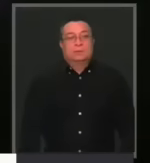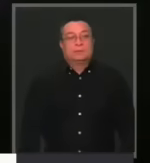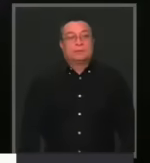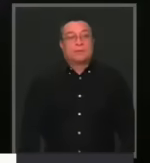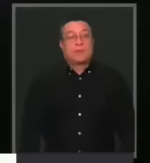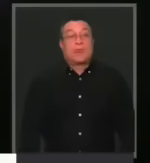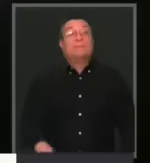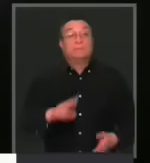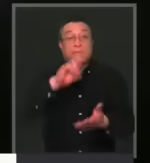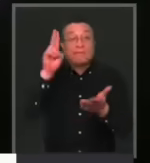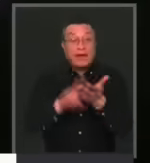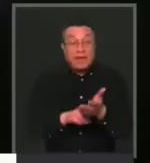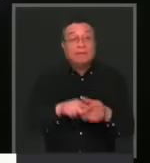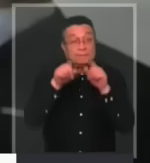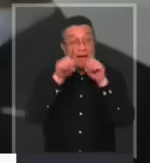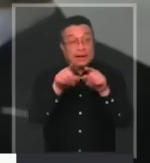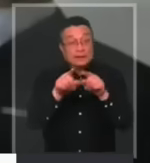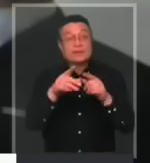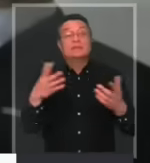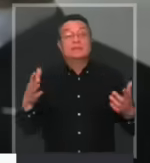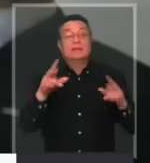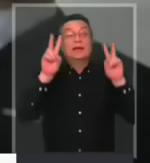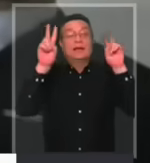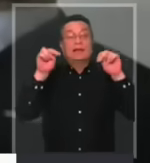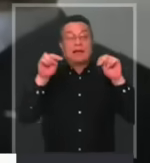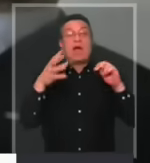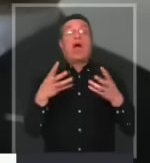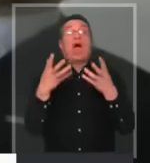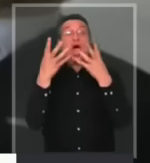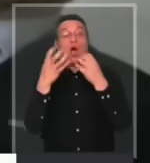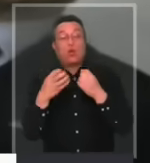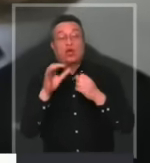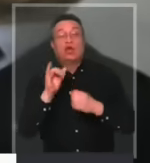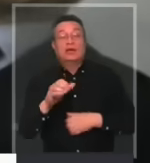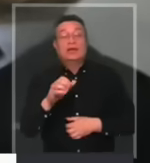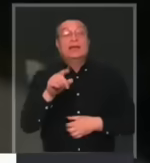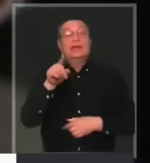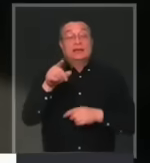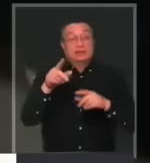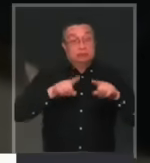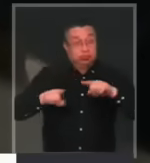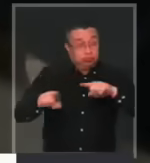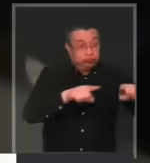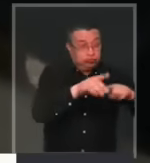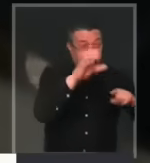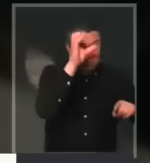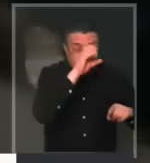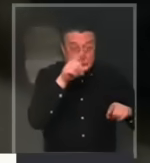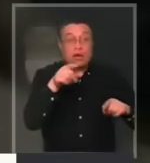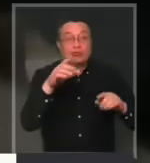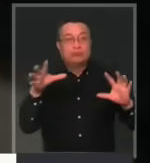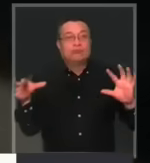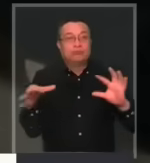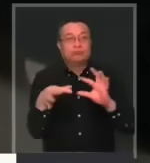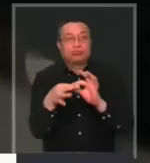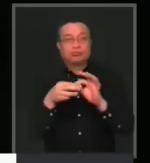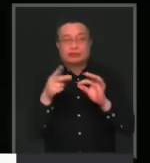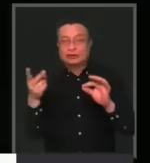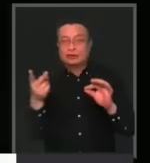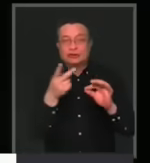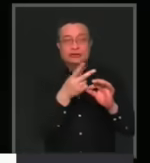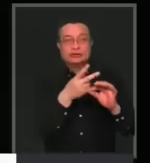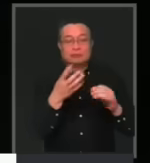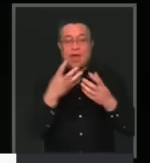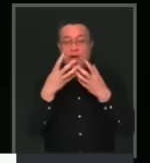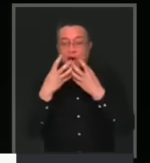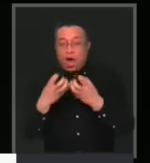Lo cierto es que aquí es que el llamado caso Audios y la operación Viejos Arrayanes se une. O si usted prefiere, aquí es que uno de los mensajes de